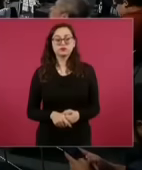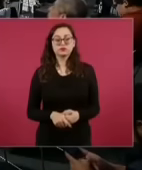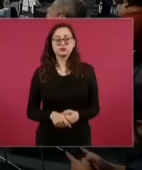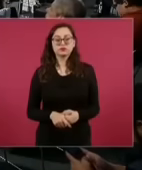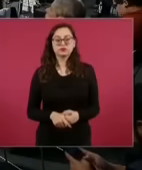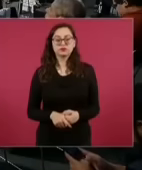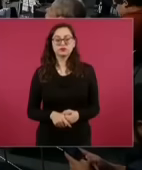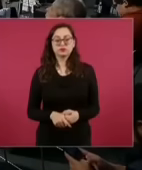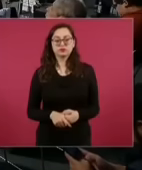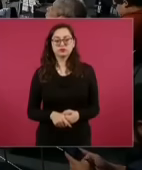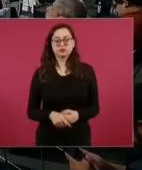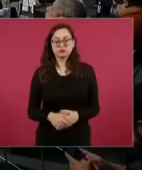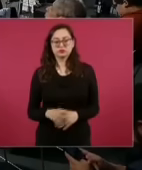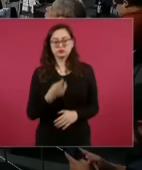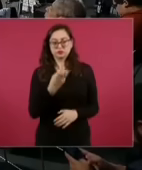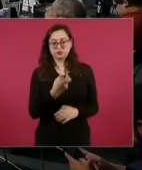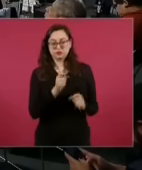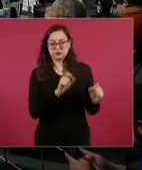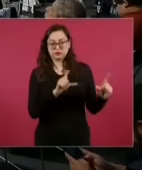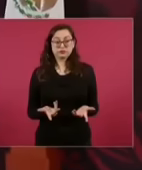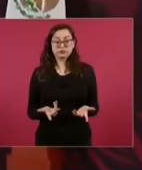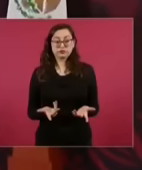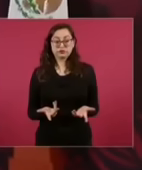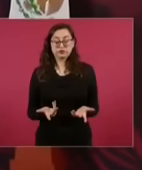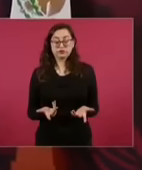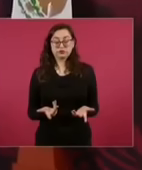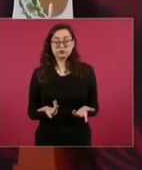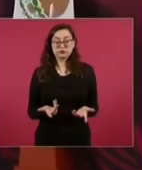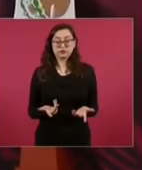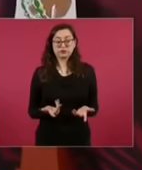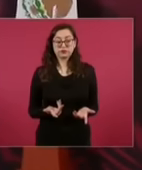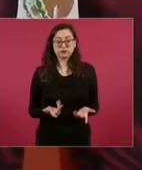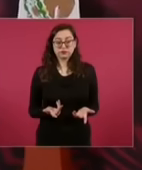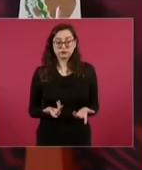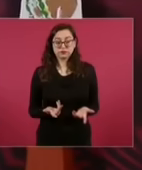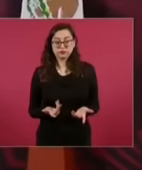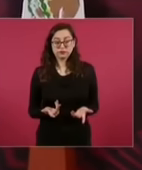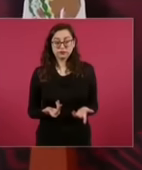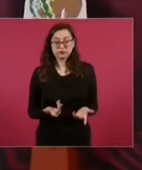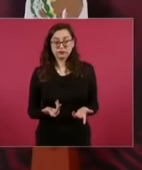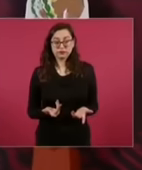actitud intervencionista y que no van a aceptar injerencismos. Advirtió que